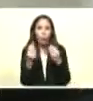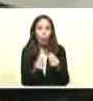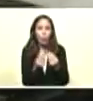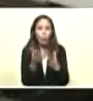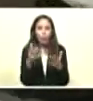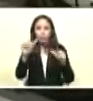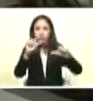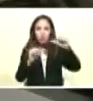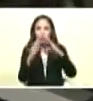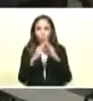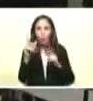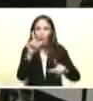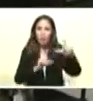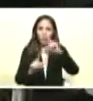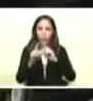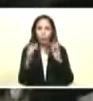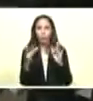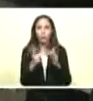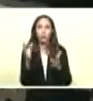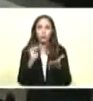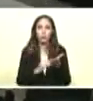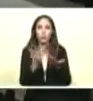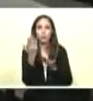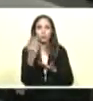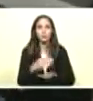criptomonedas en Venezuela. Adelante, presidente.